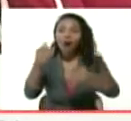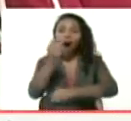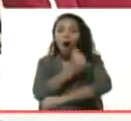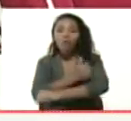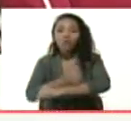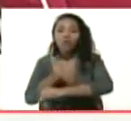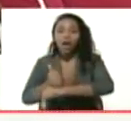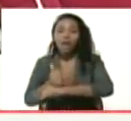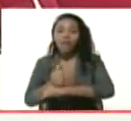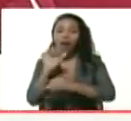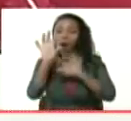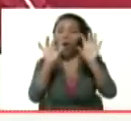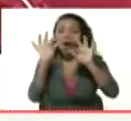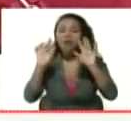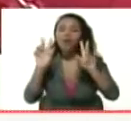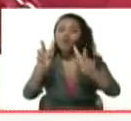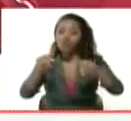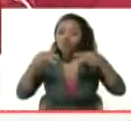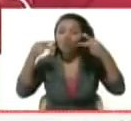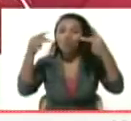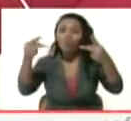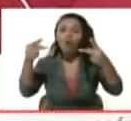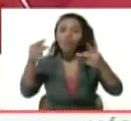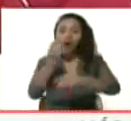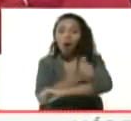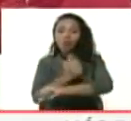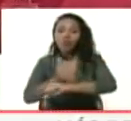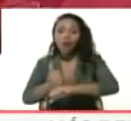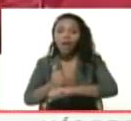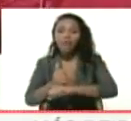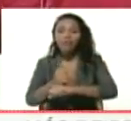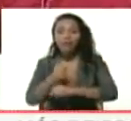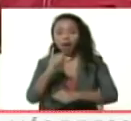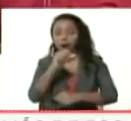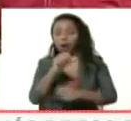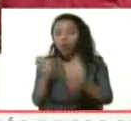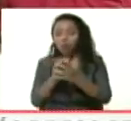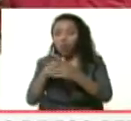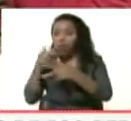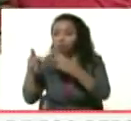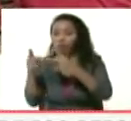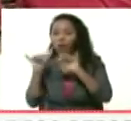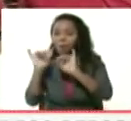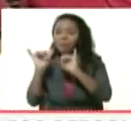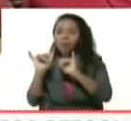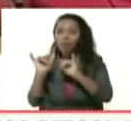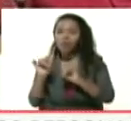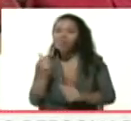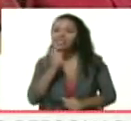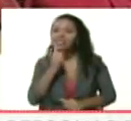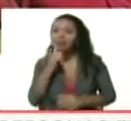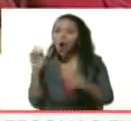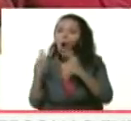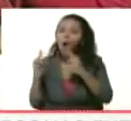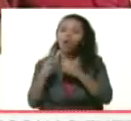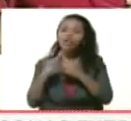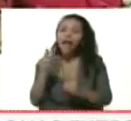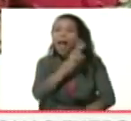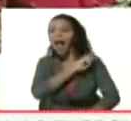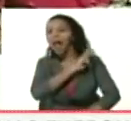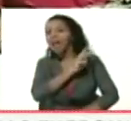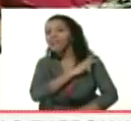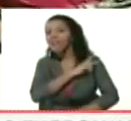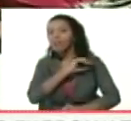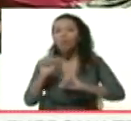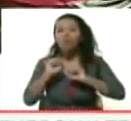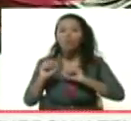autoridades, de elegir nuevas autoridades del partido. No, son los mismos. ¿Alguien conoce un jefe distinto de Acción Democrática